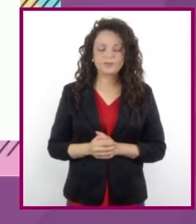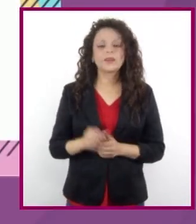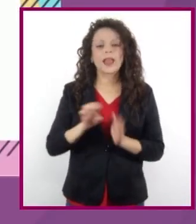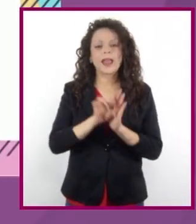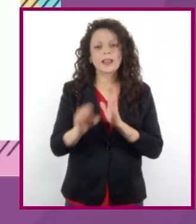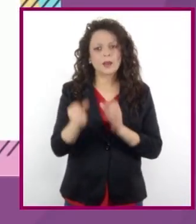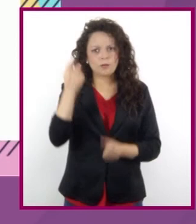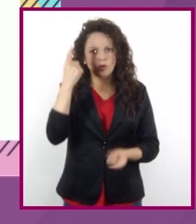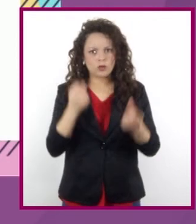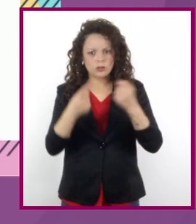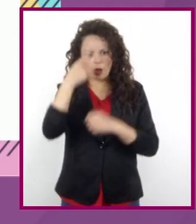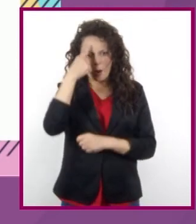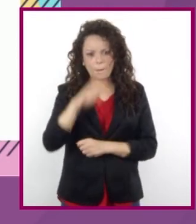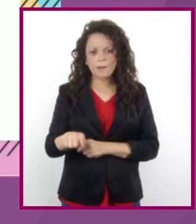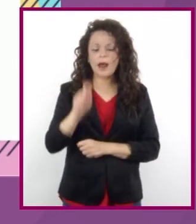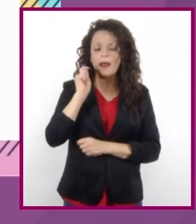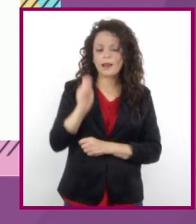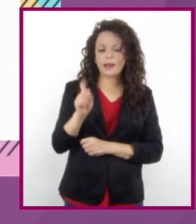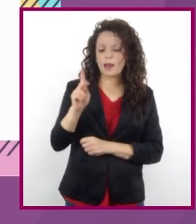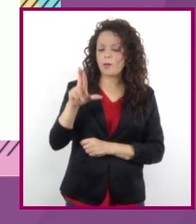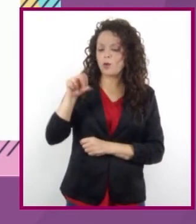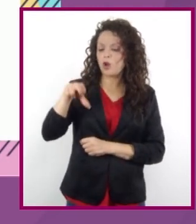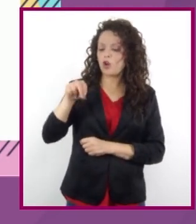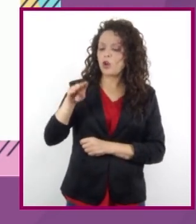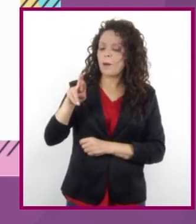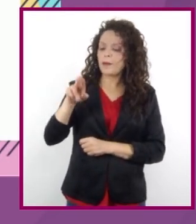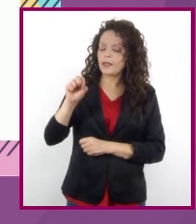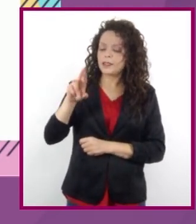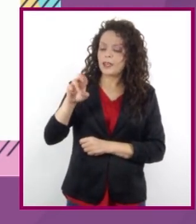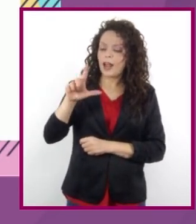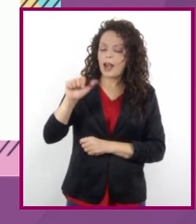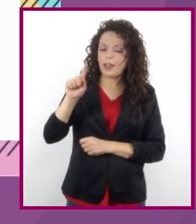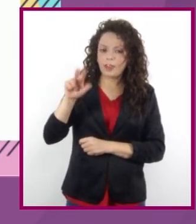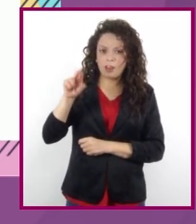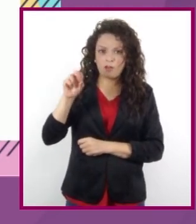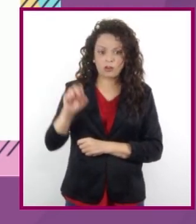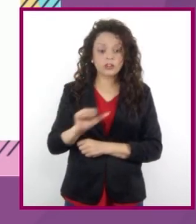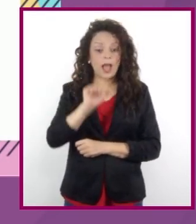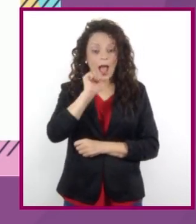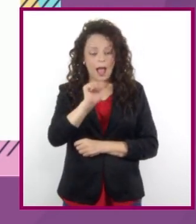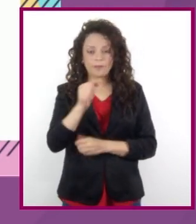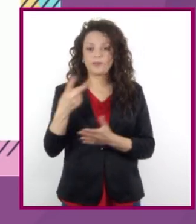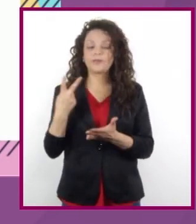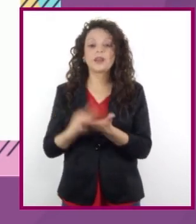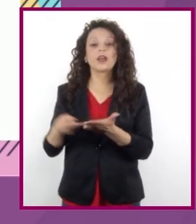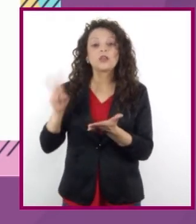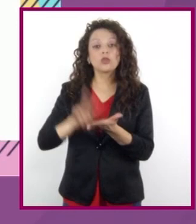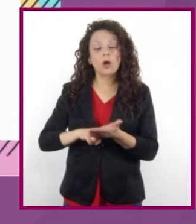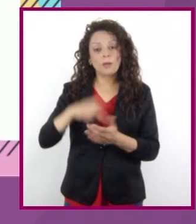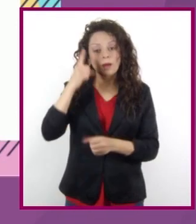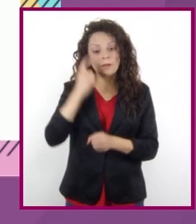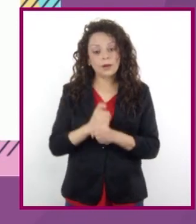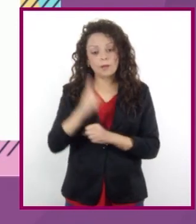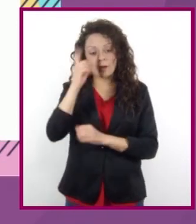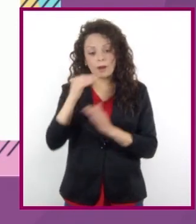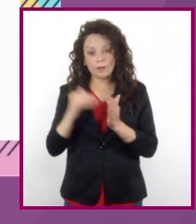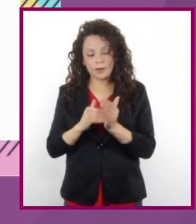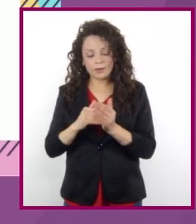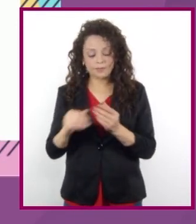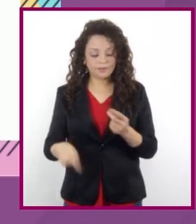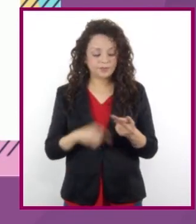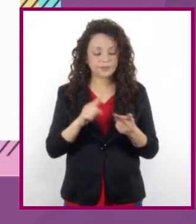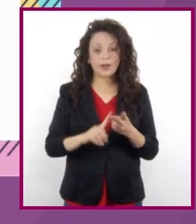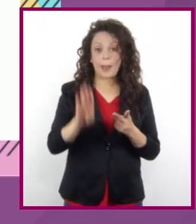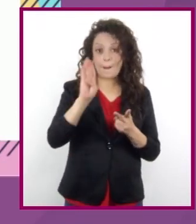de pronombres relativos son: inciso A, doble, primero, mil. Inciso